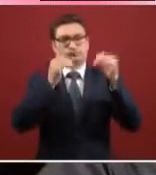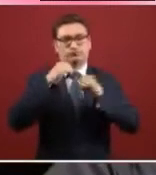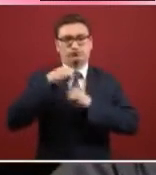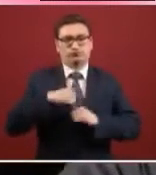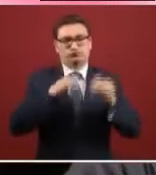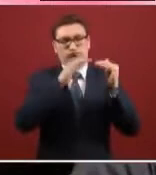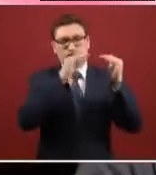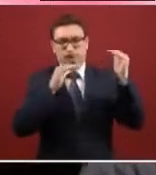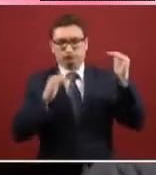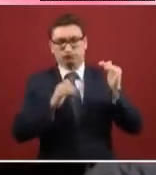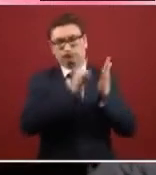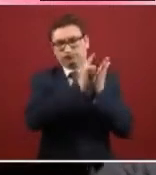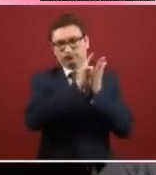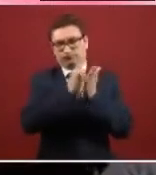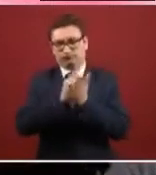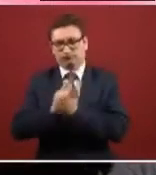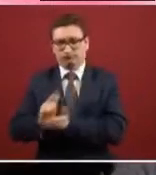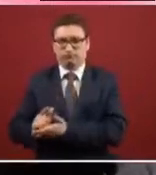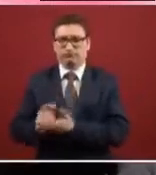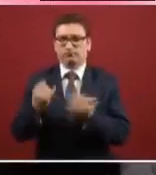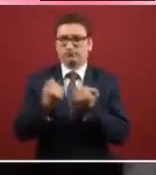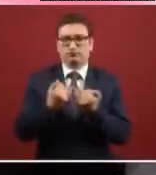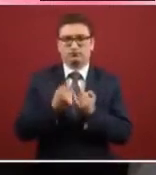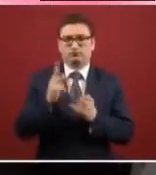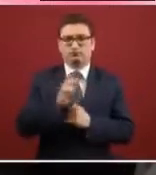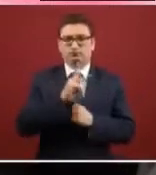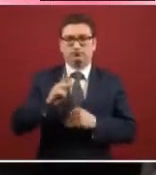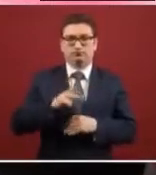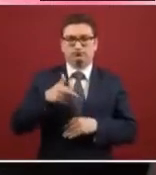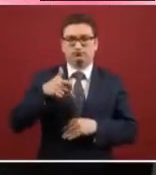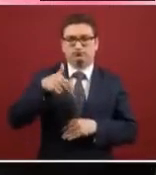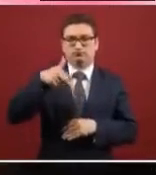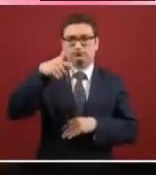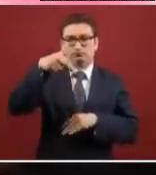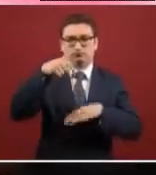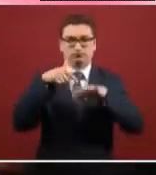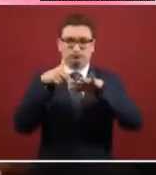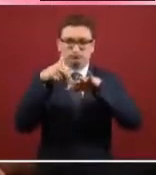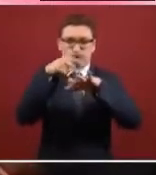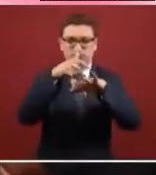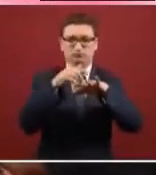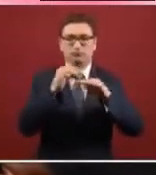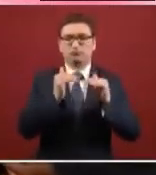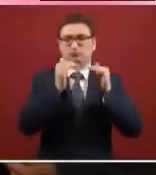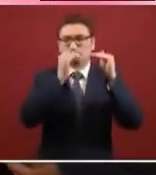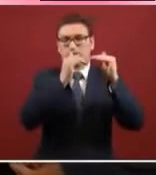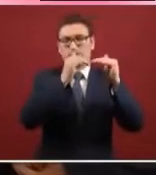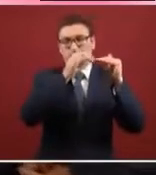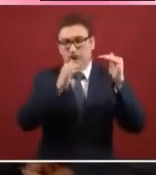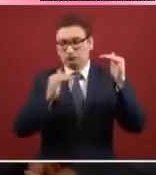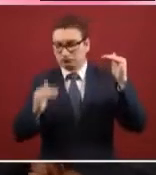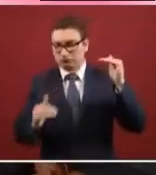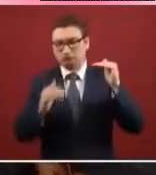Como se limpian las escaleras. The way you clean stairs. Y ya